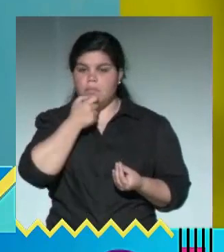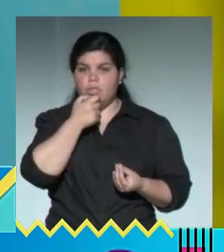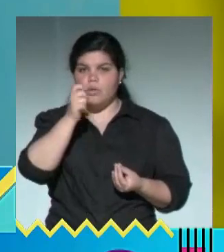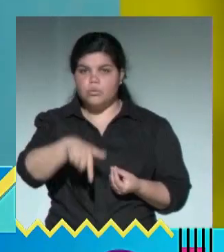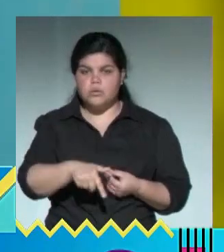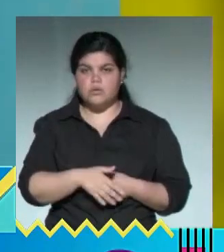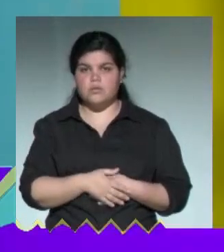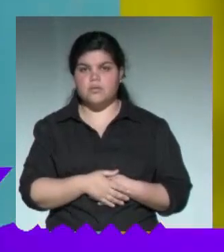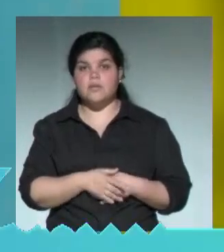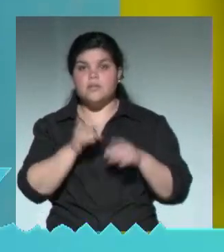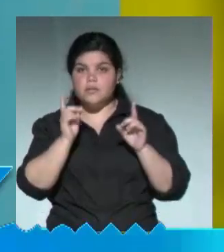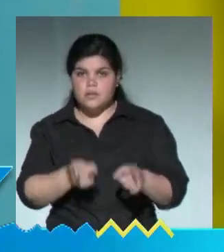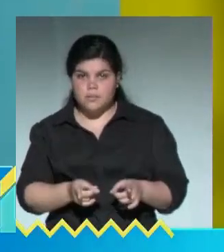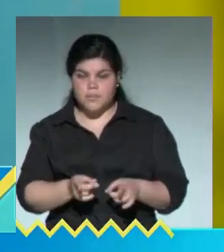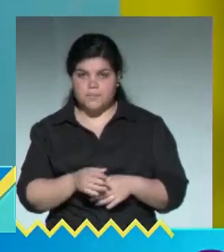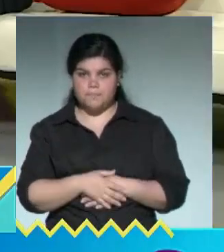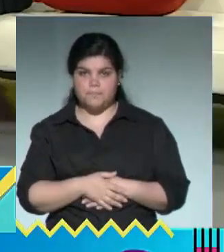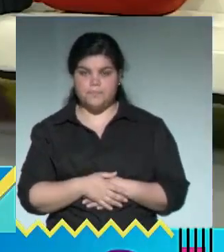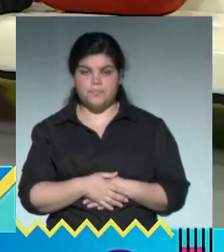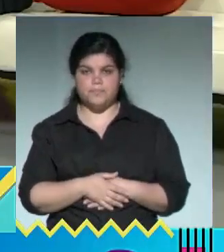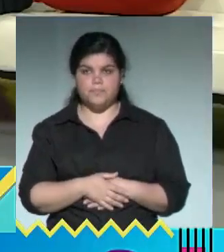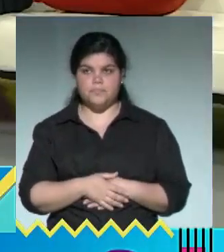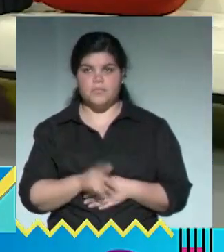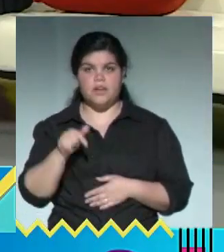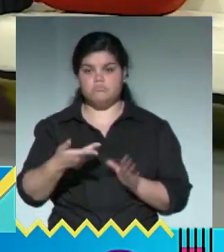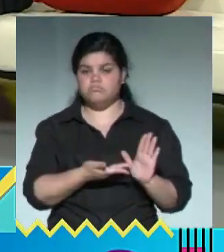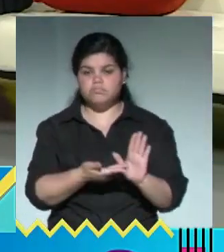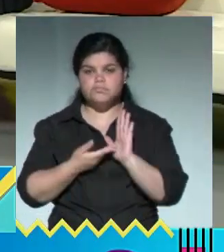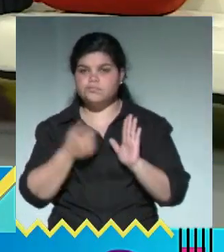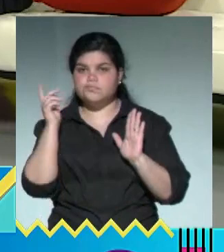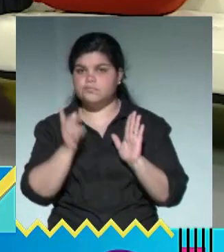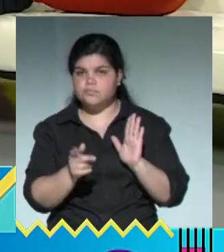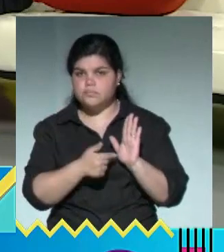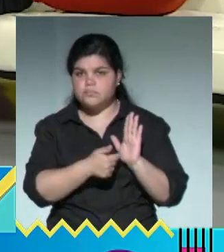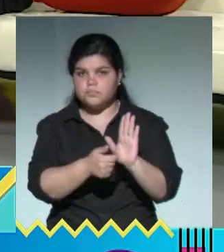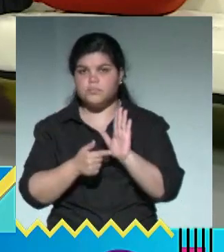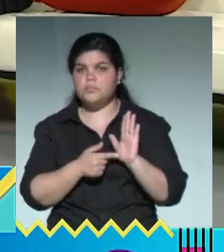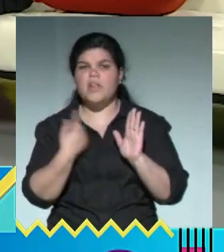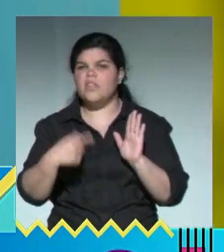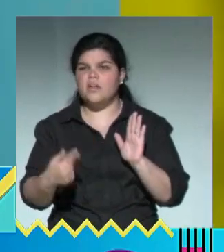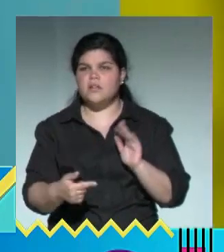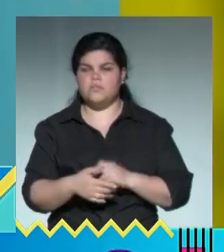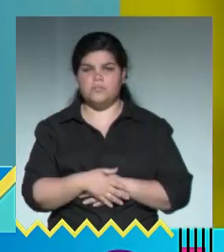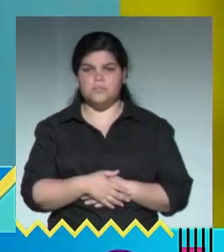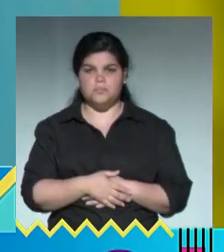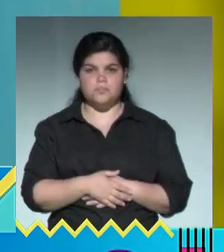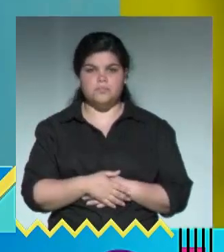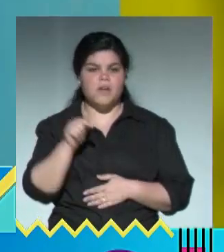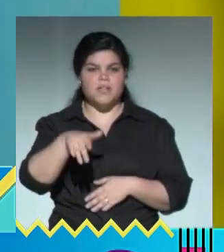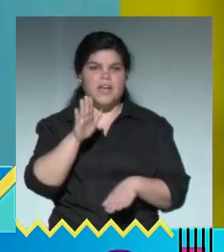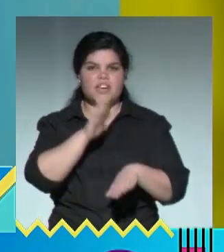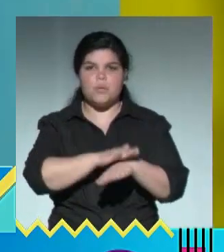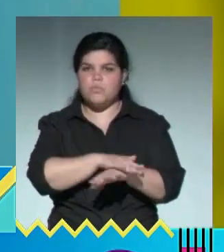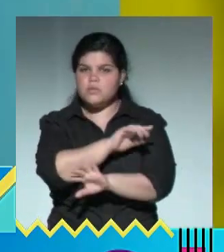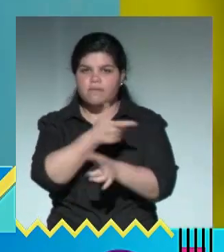provincia y fundamentalmente quizás lo que deja un poco expuesto esta situación y lo resaltaron tanto ellos como vos ahora es, bueno, esta